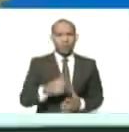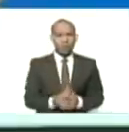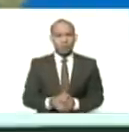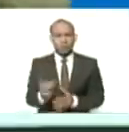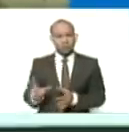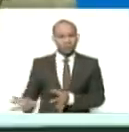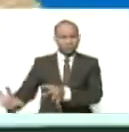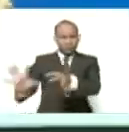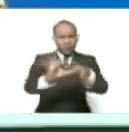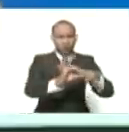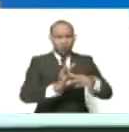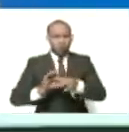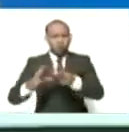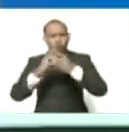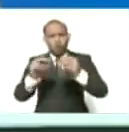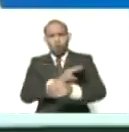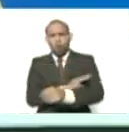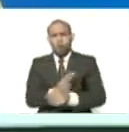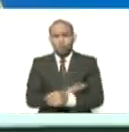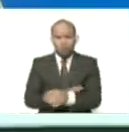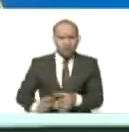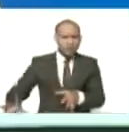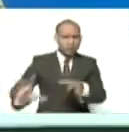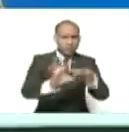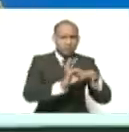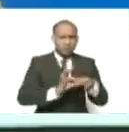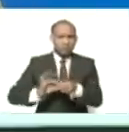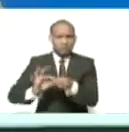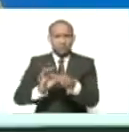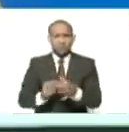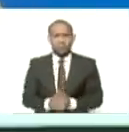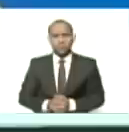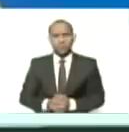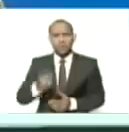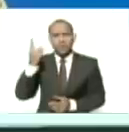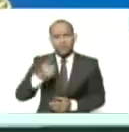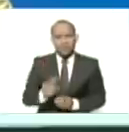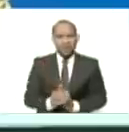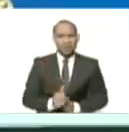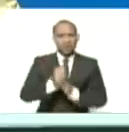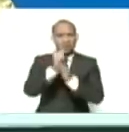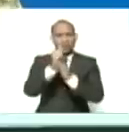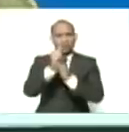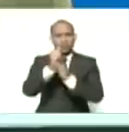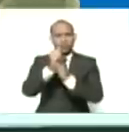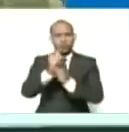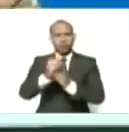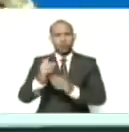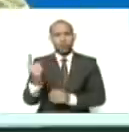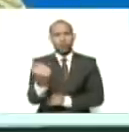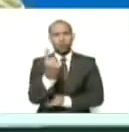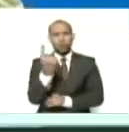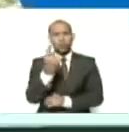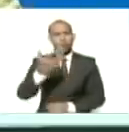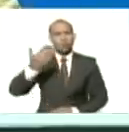unir toda la fuerza que podamos unir. Y tiene que ser un liderazgo unitario. Es vital.